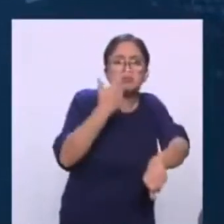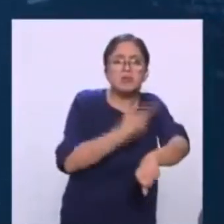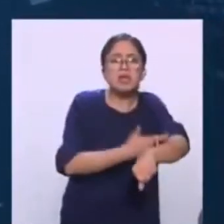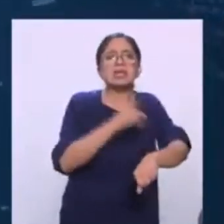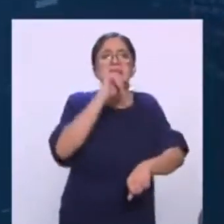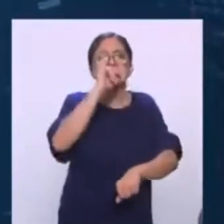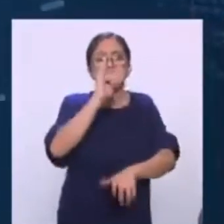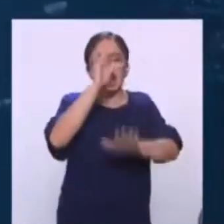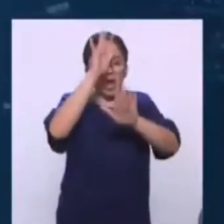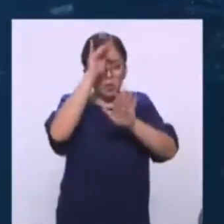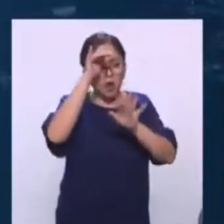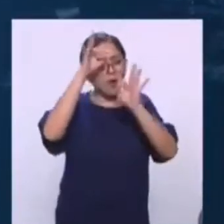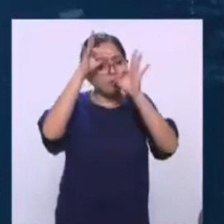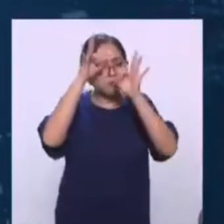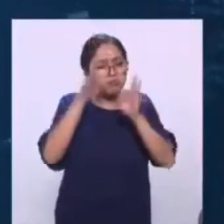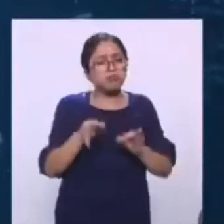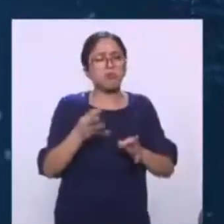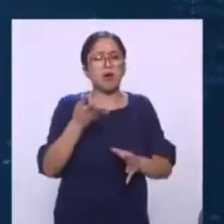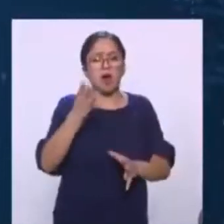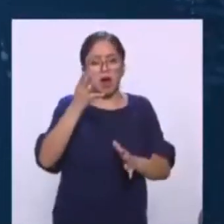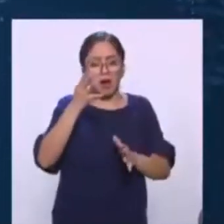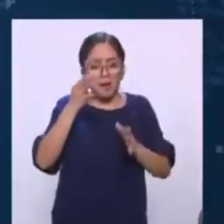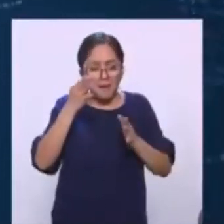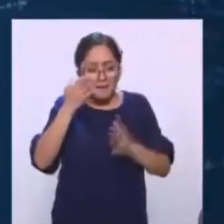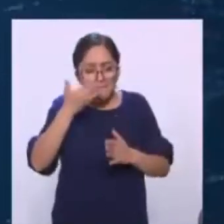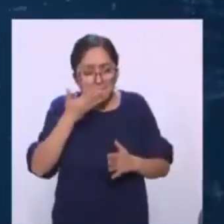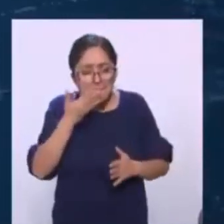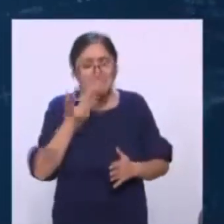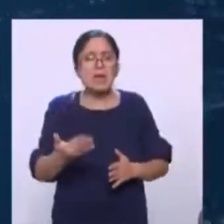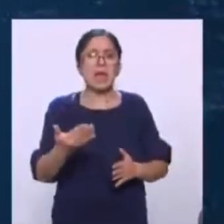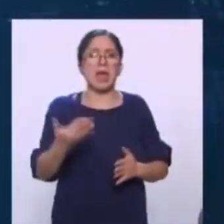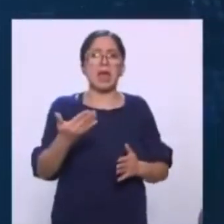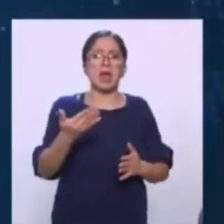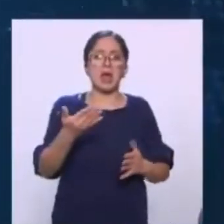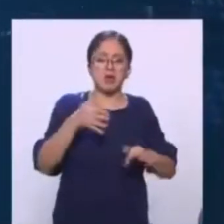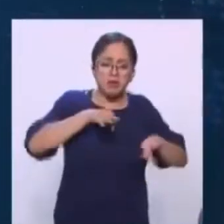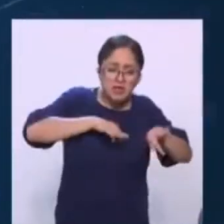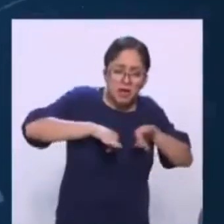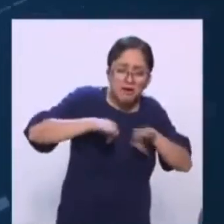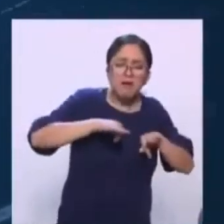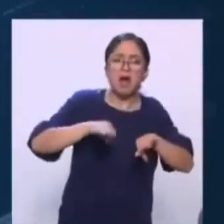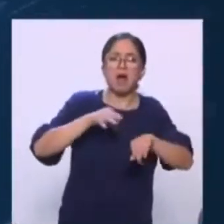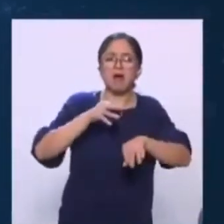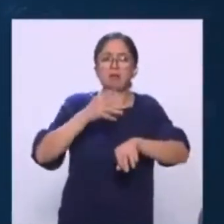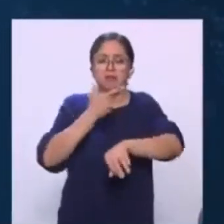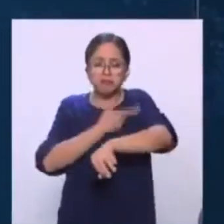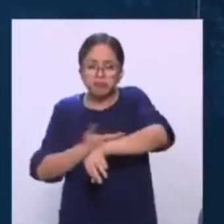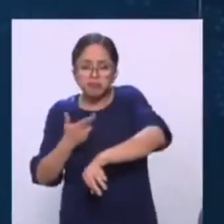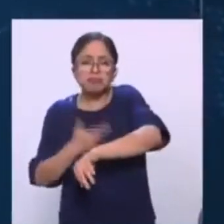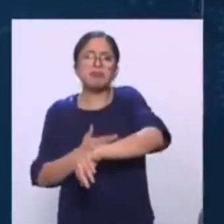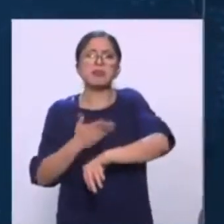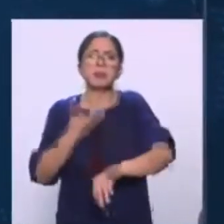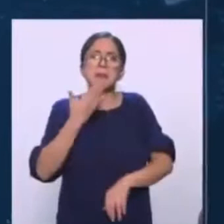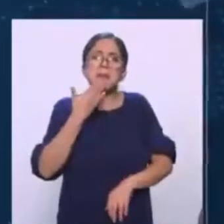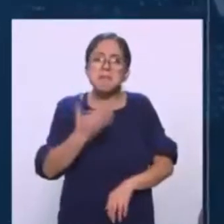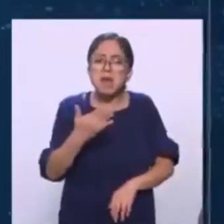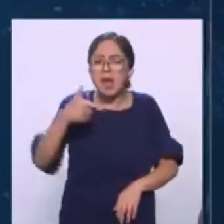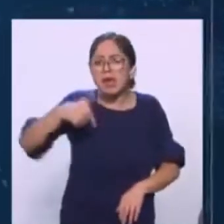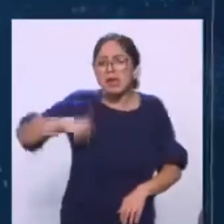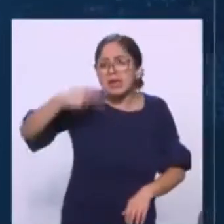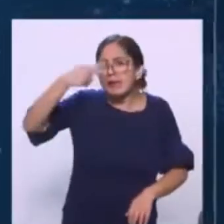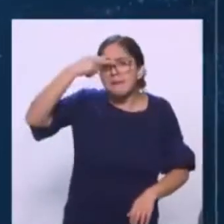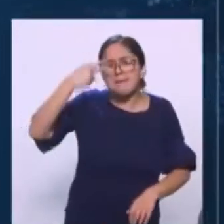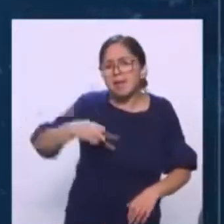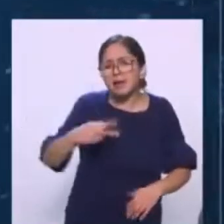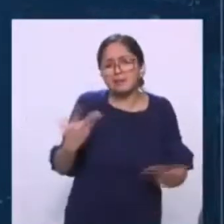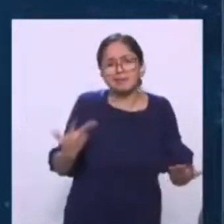viable, buena, operativa con México, por razones obvias. La